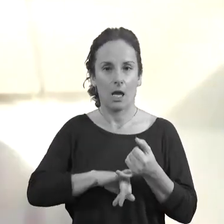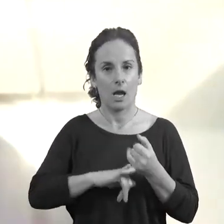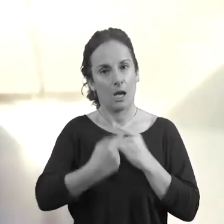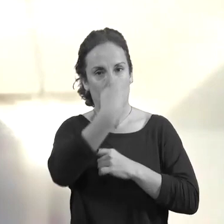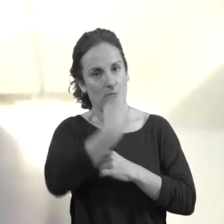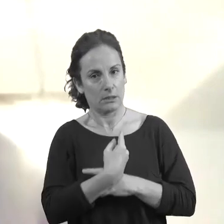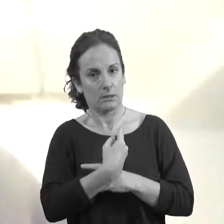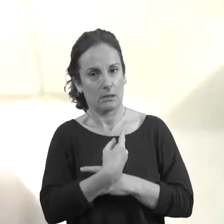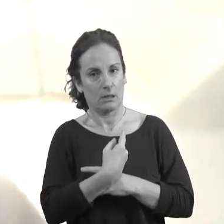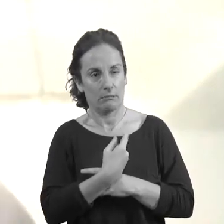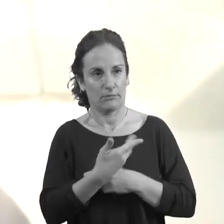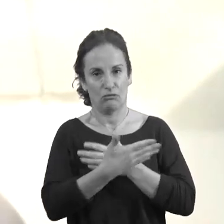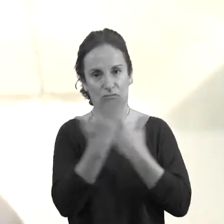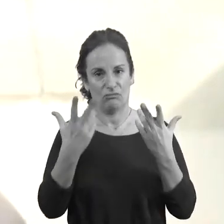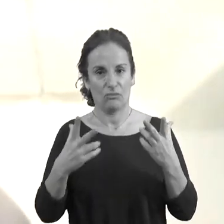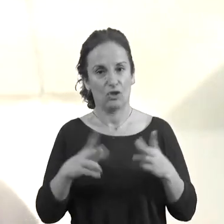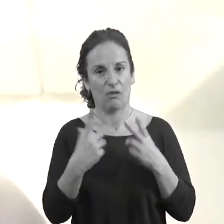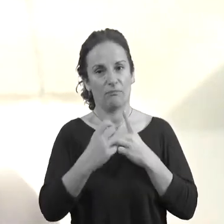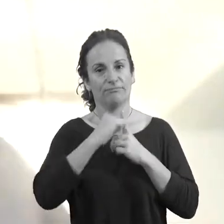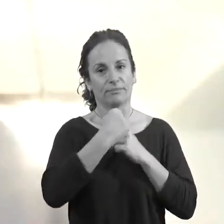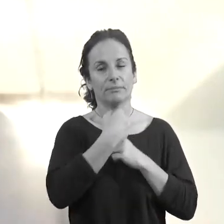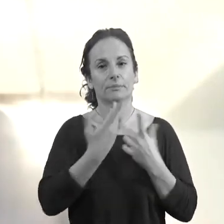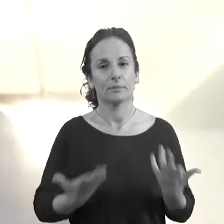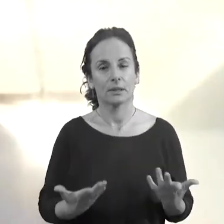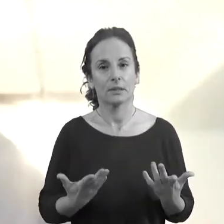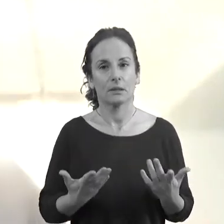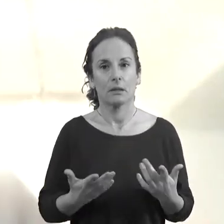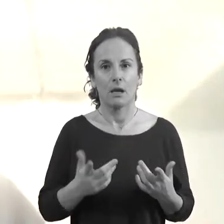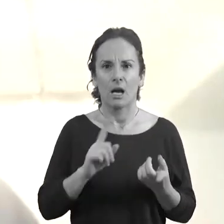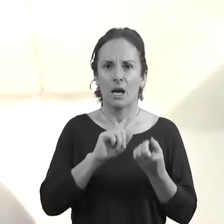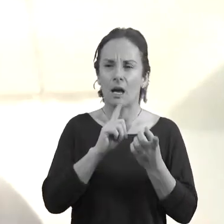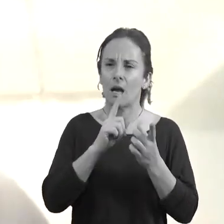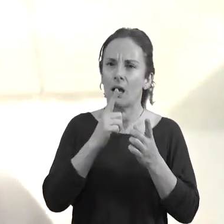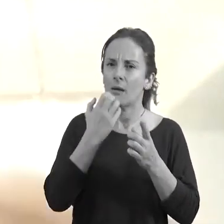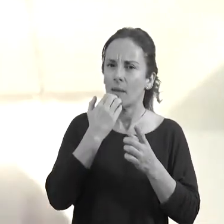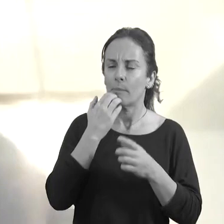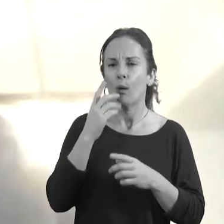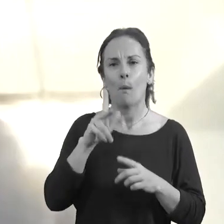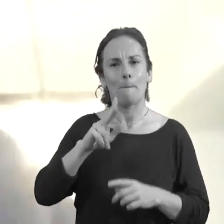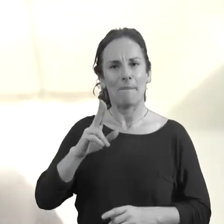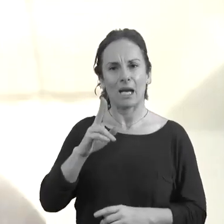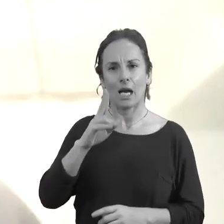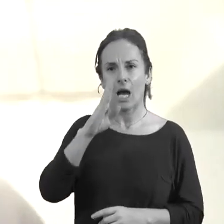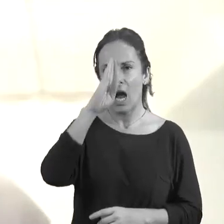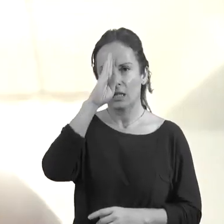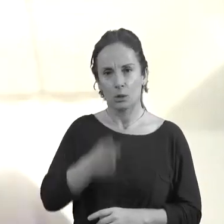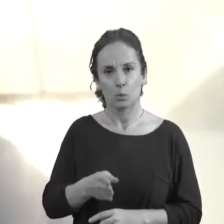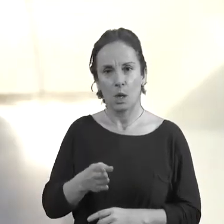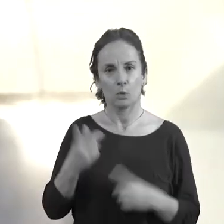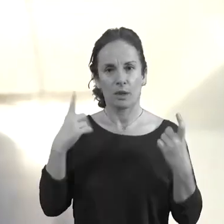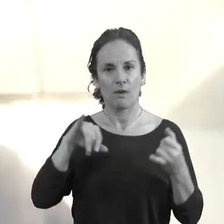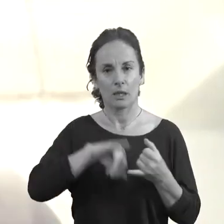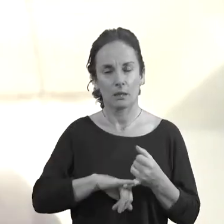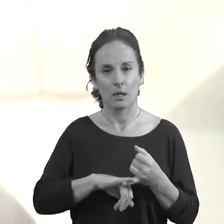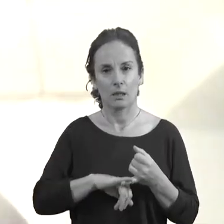entrar en unos canales en los que las parejas heterosexuales no tienen por qué, ¿no? Y no, nos obligan a ir a las dos al registro civil y dejar bien